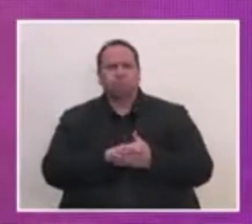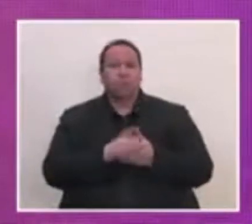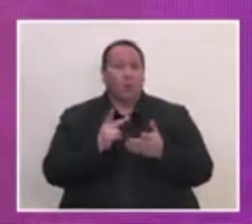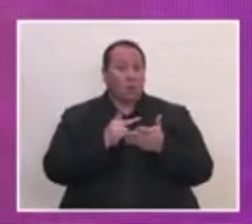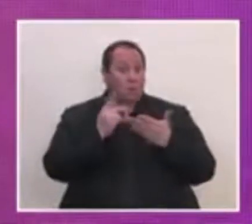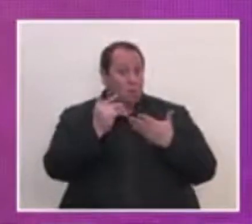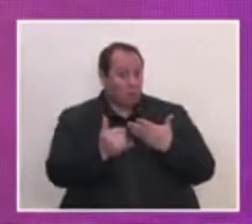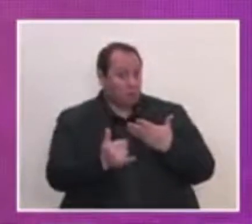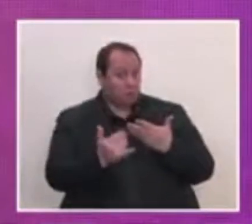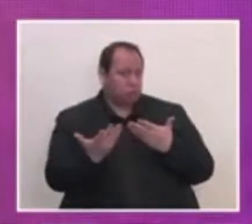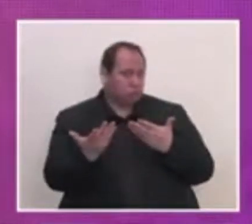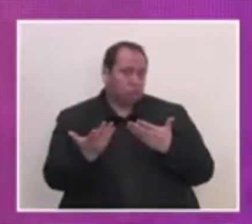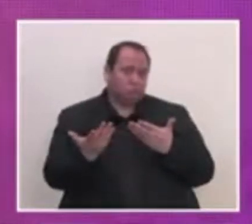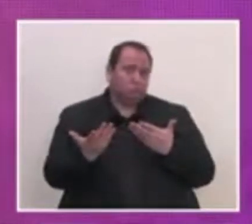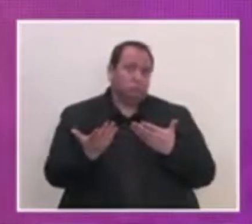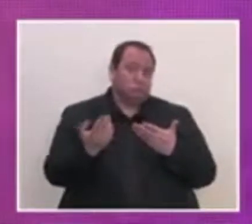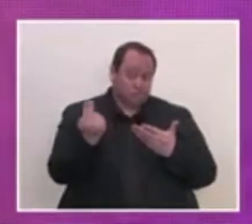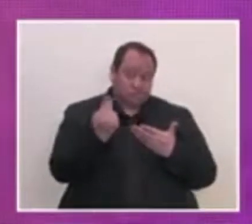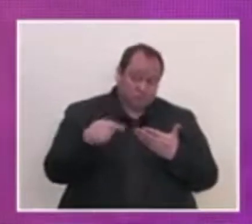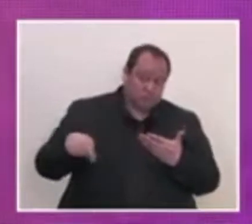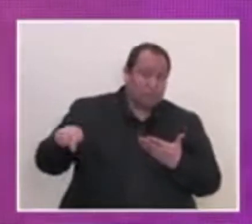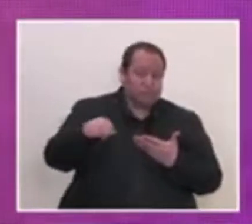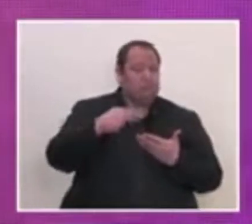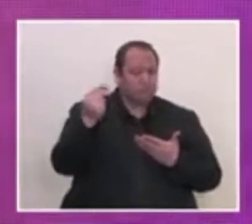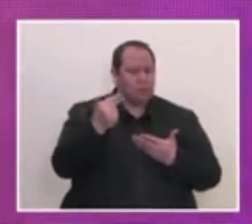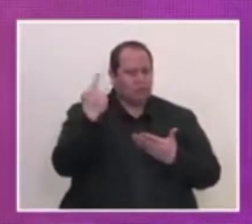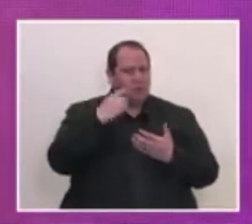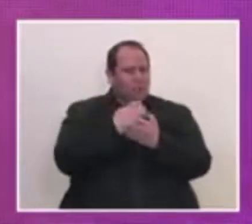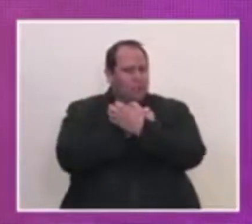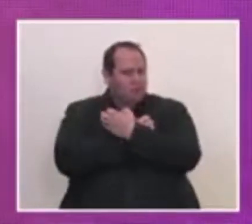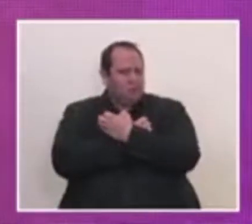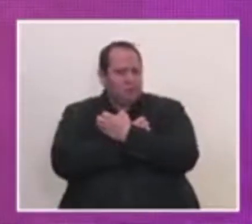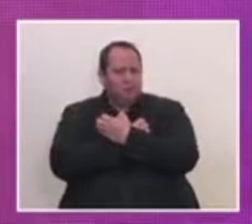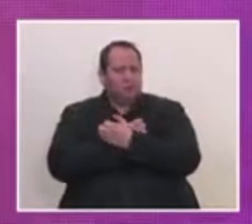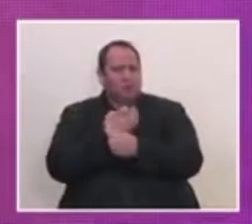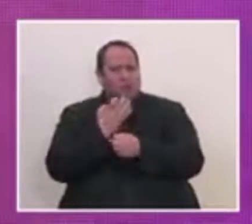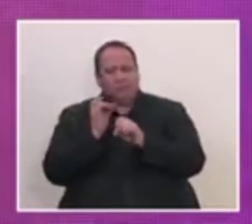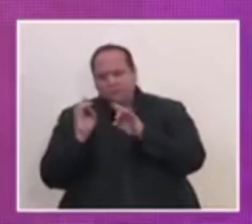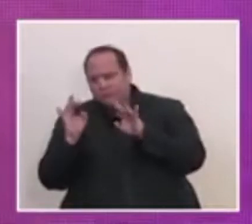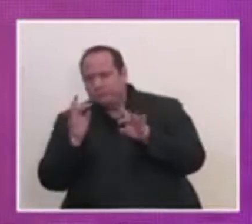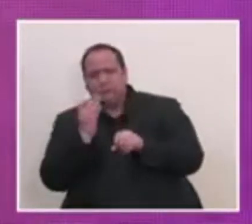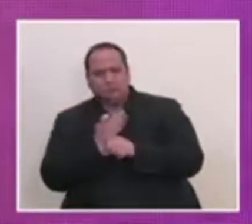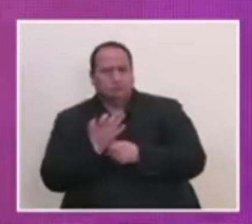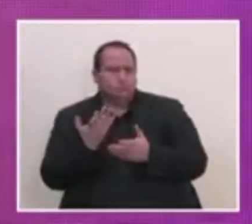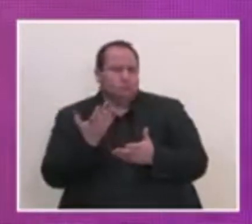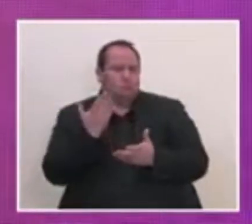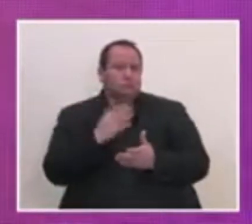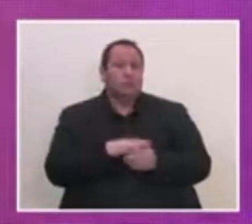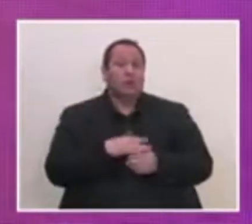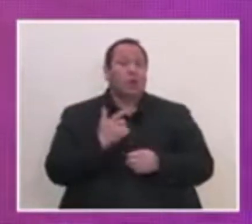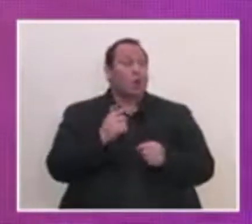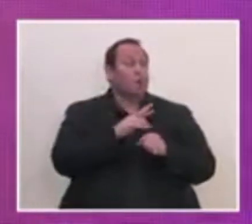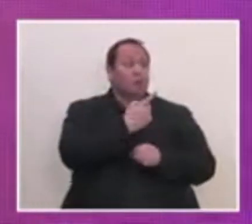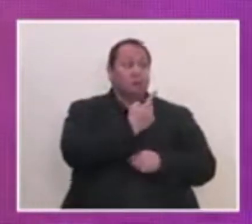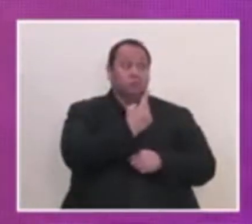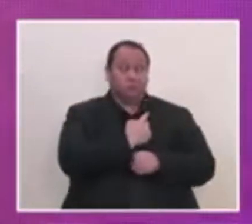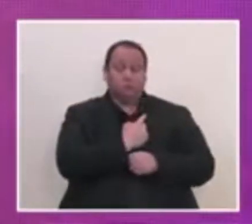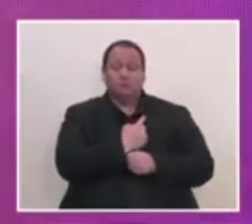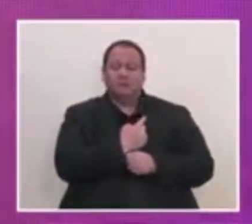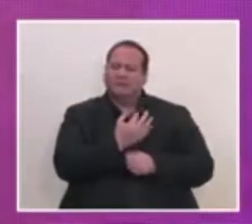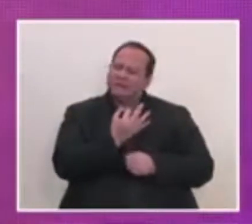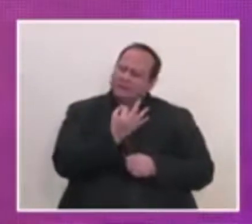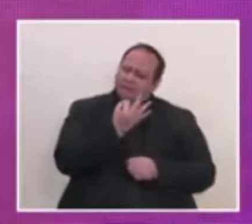ampliamente necesario para la educación más en este contexto donde la instrucción de la gobernadora es